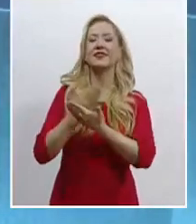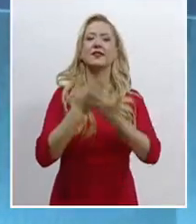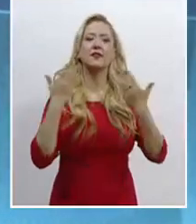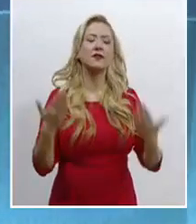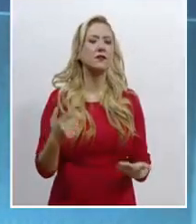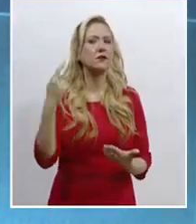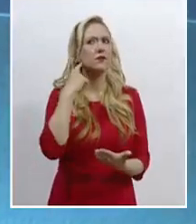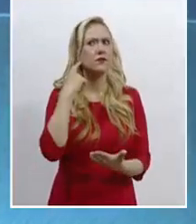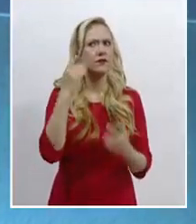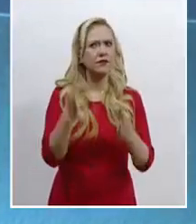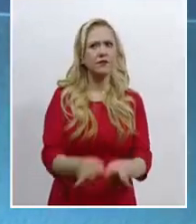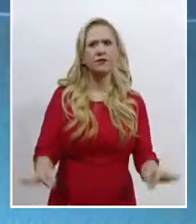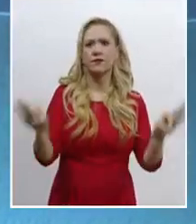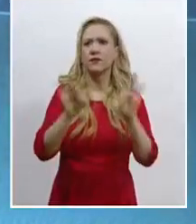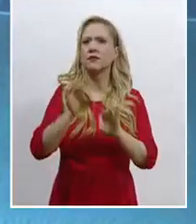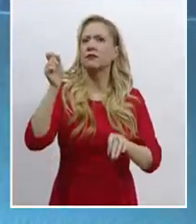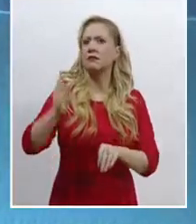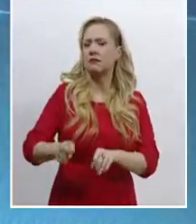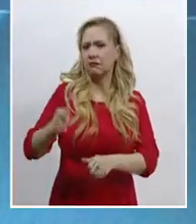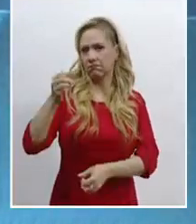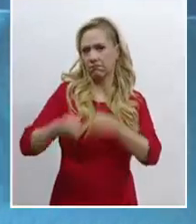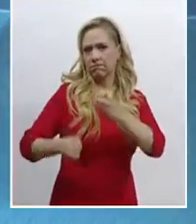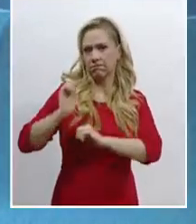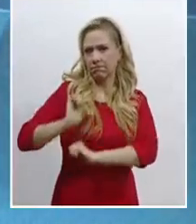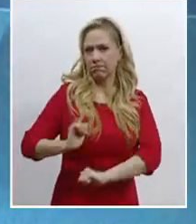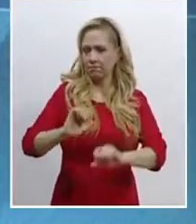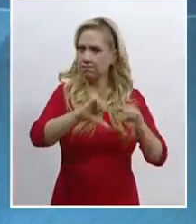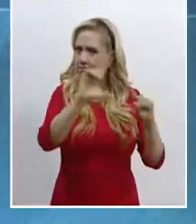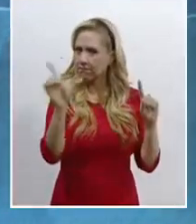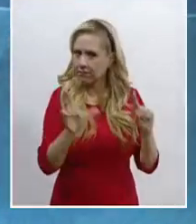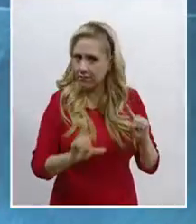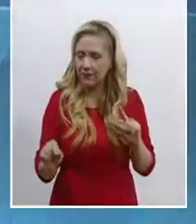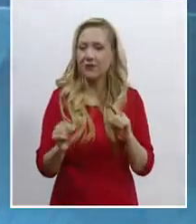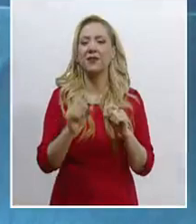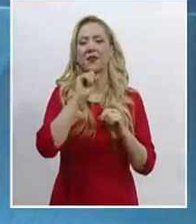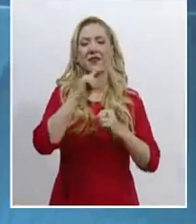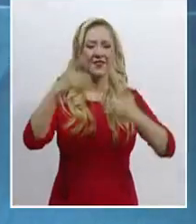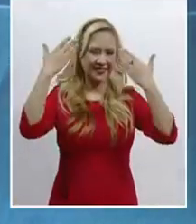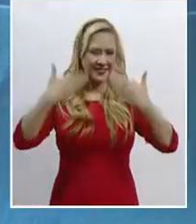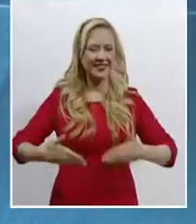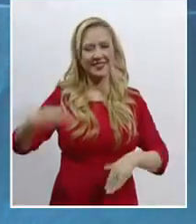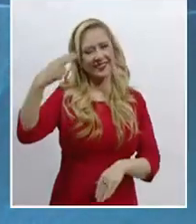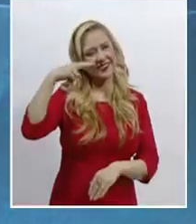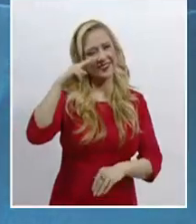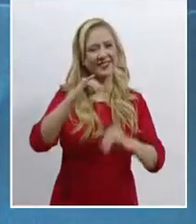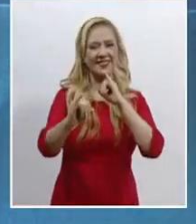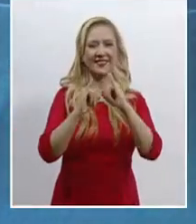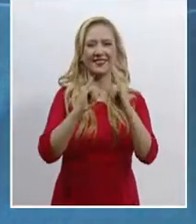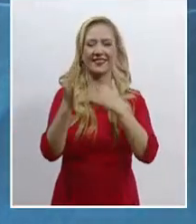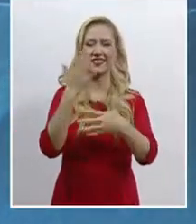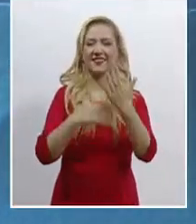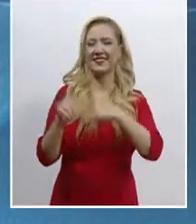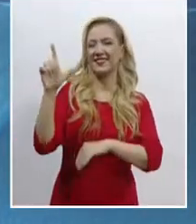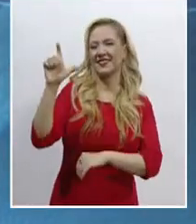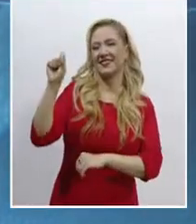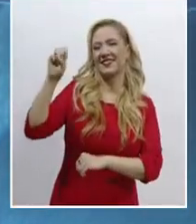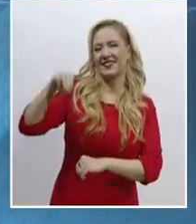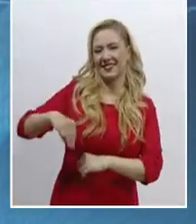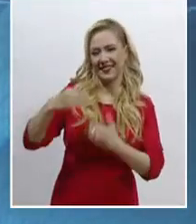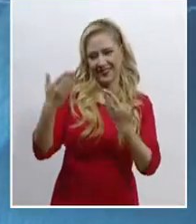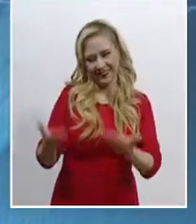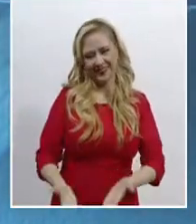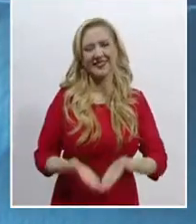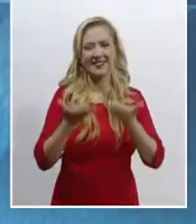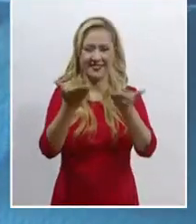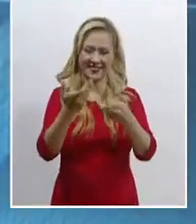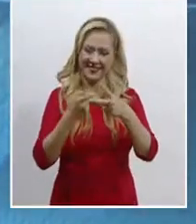le presentaré la información más reciente del Poder Judicial de la Federación. Saludo a mi compañera Nidia Díaz en la interpretación en lengua de señas